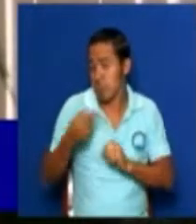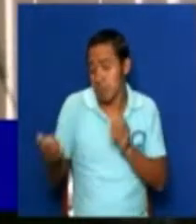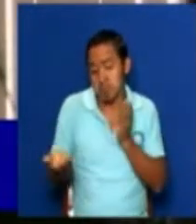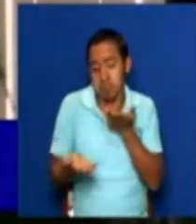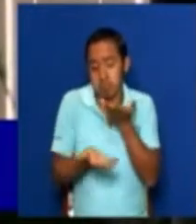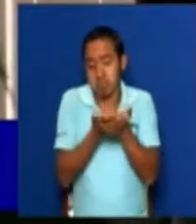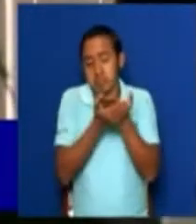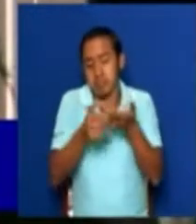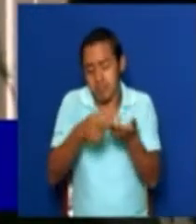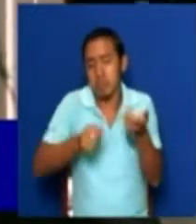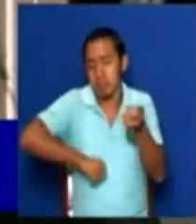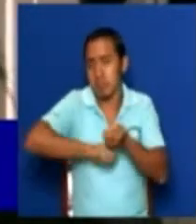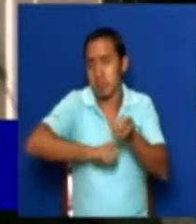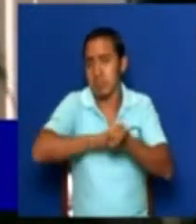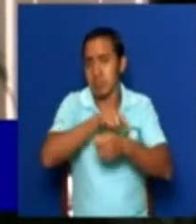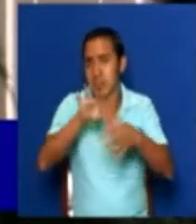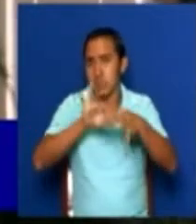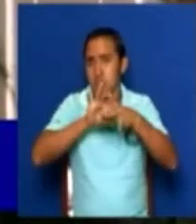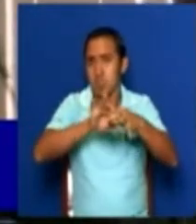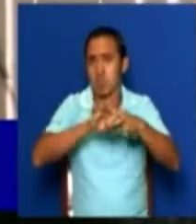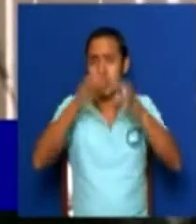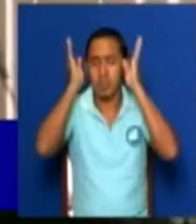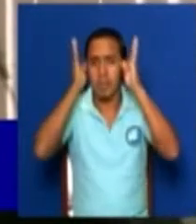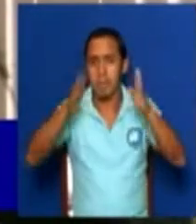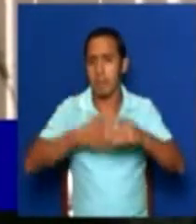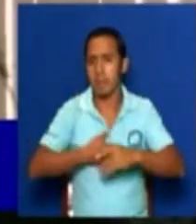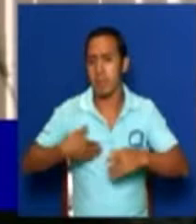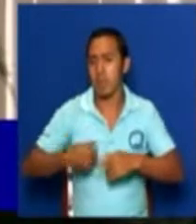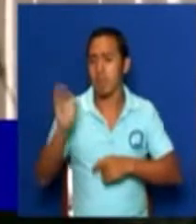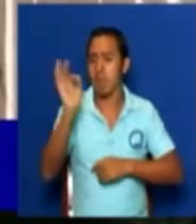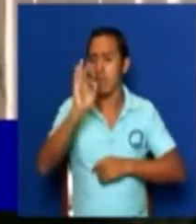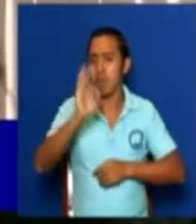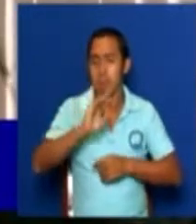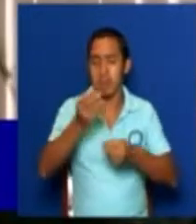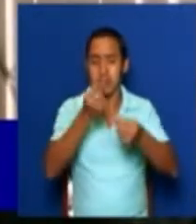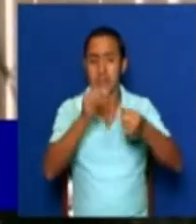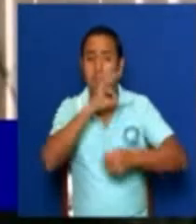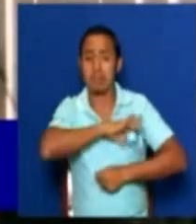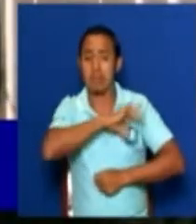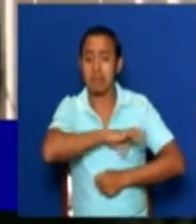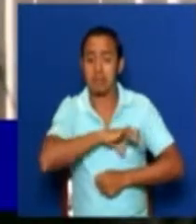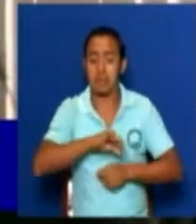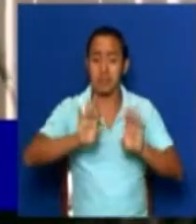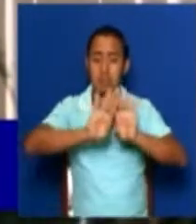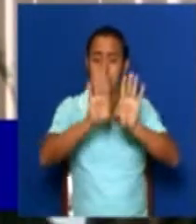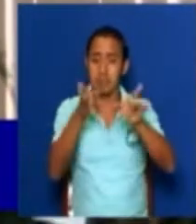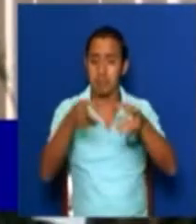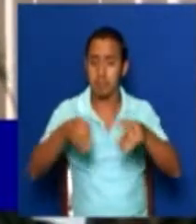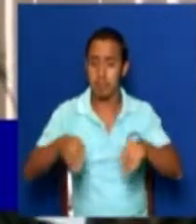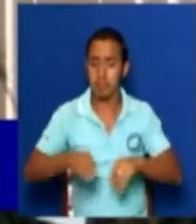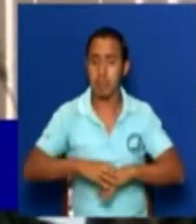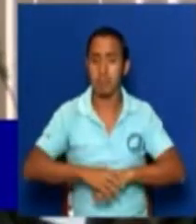complementar. Esta medida va en la dirección de mejorar la situación salarial de las mujeres.